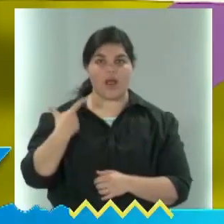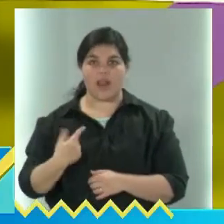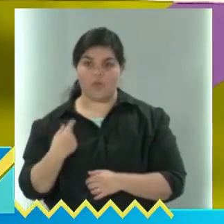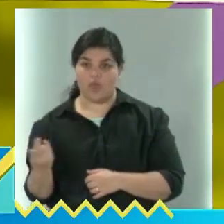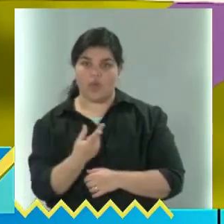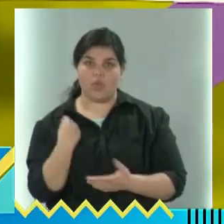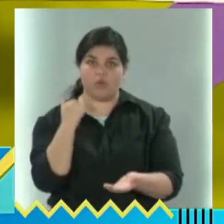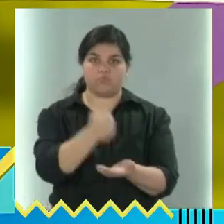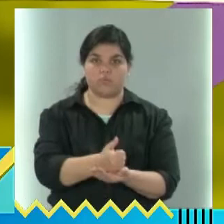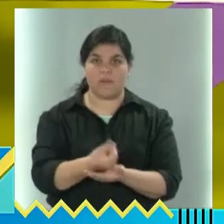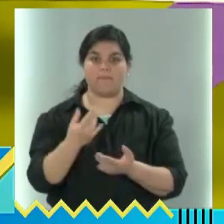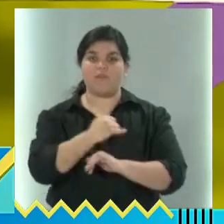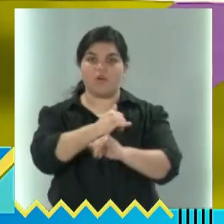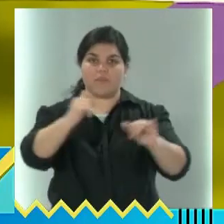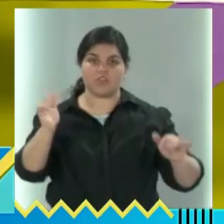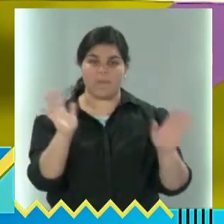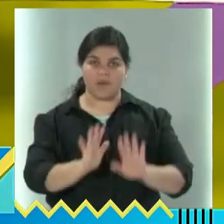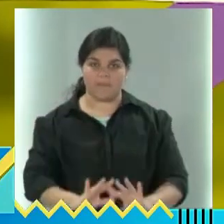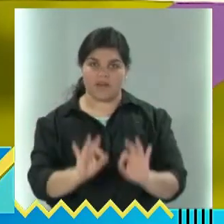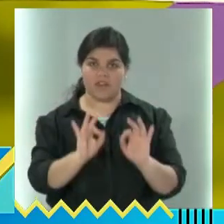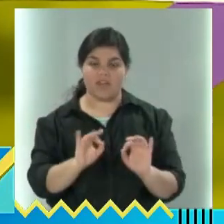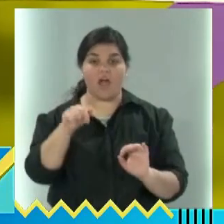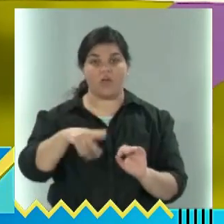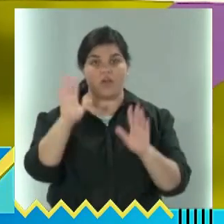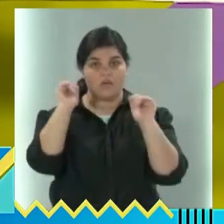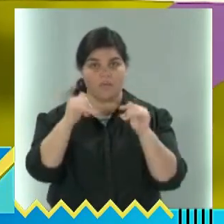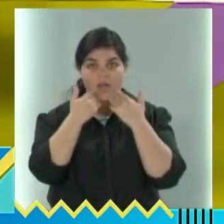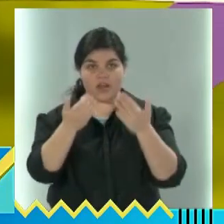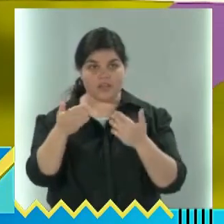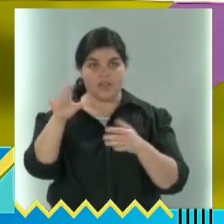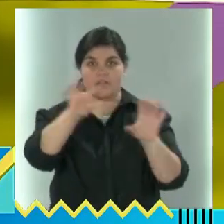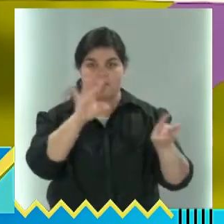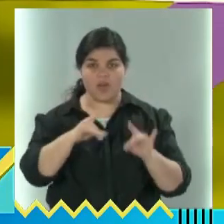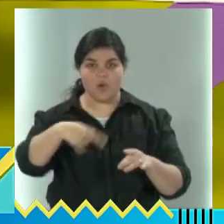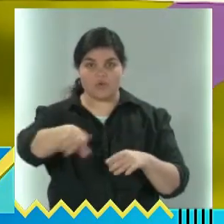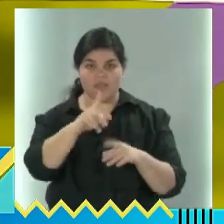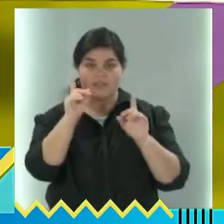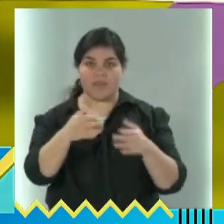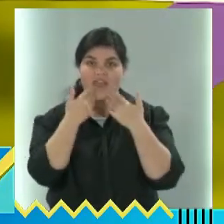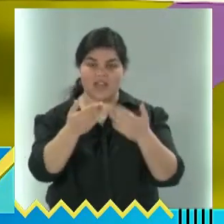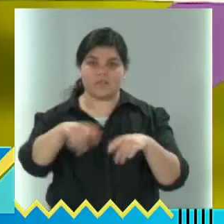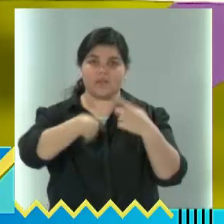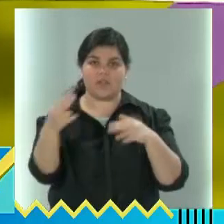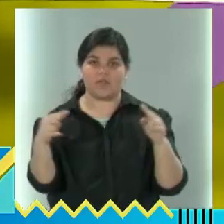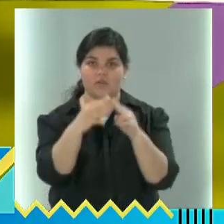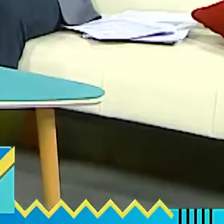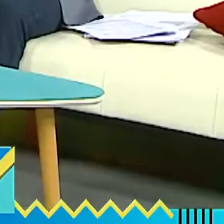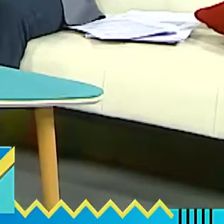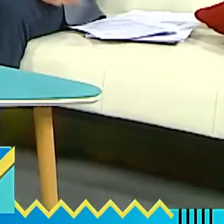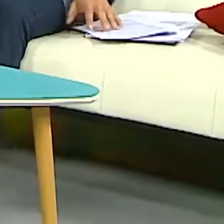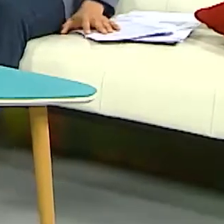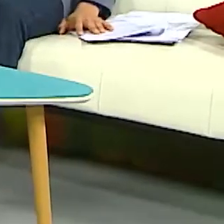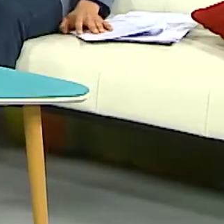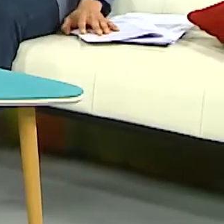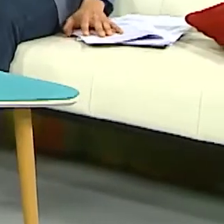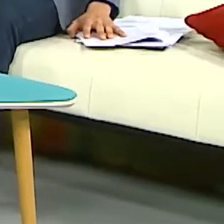estarán esperando con toda la información. Nosotros nos vamos, agradezco a nuestros invitados y a ustedes, y nos encontramos mañana a las 19 horas. Chau, chau.